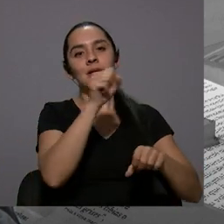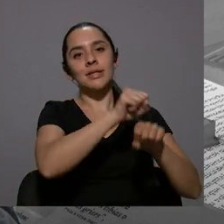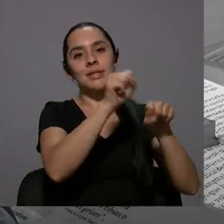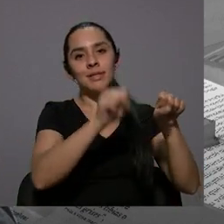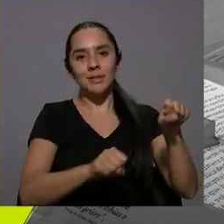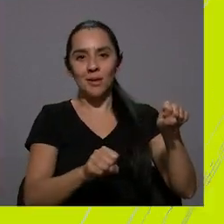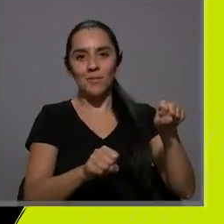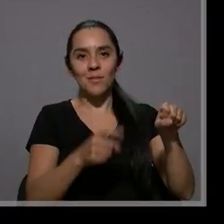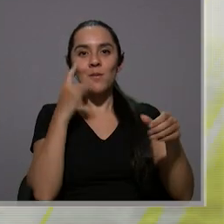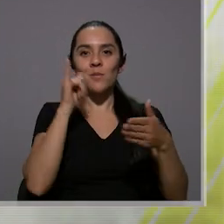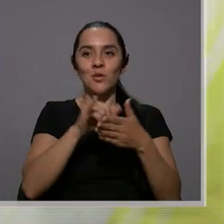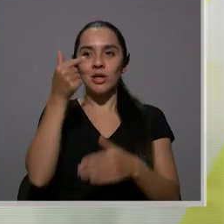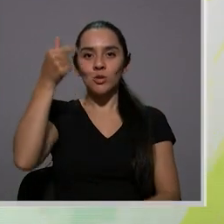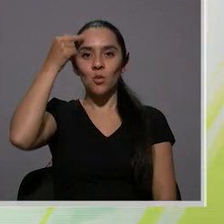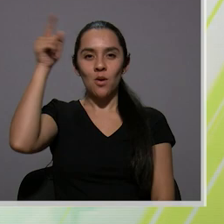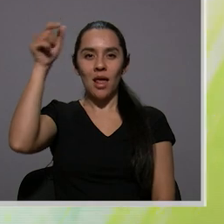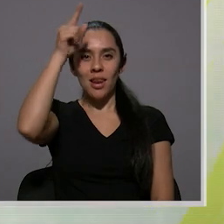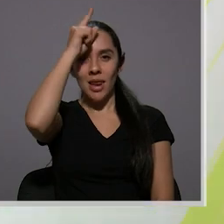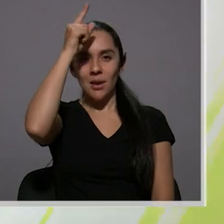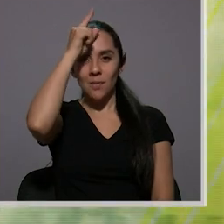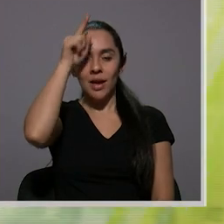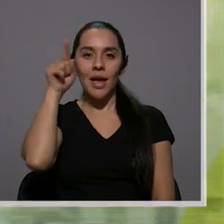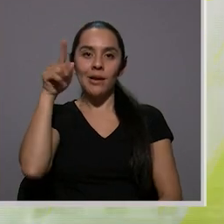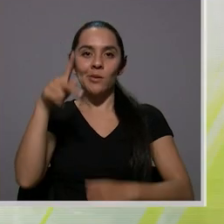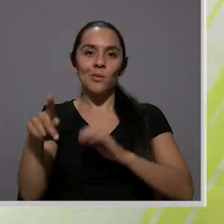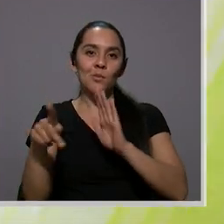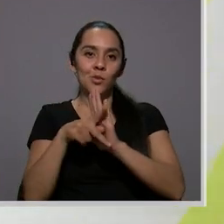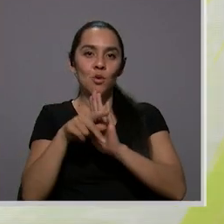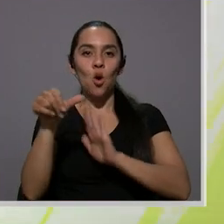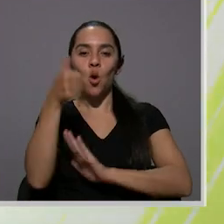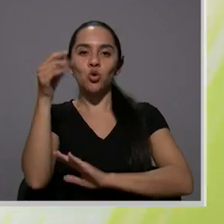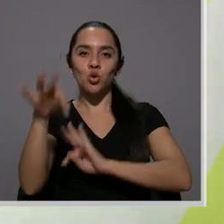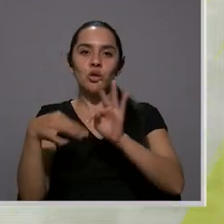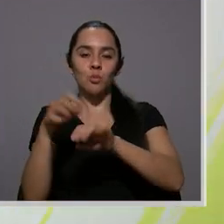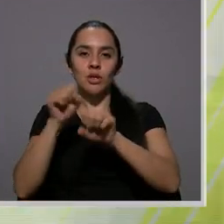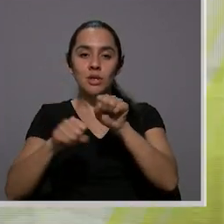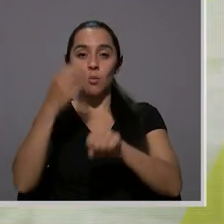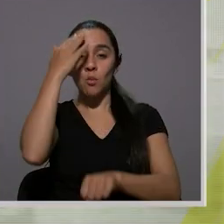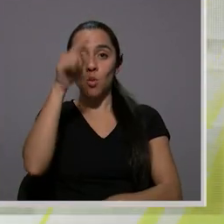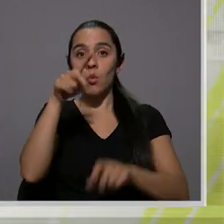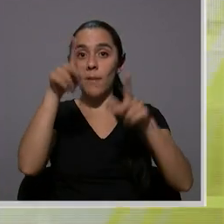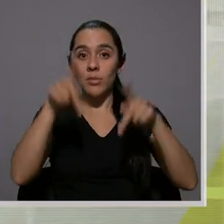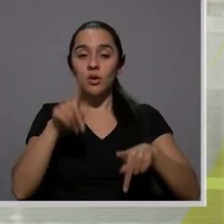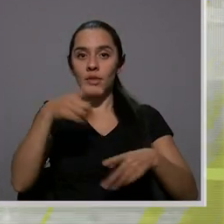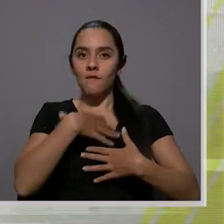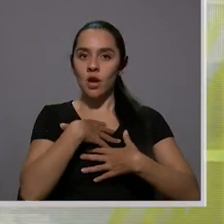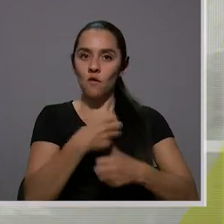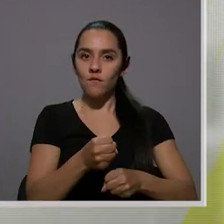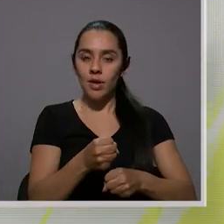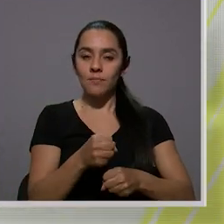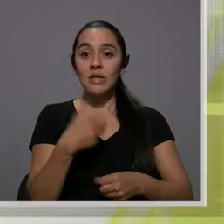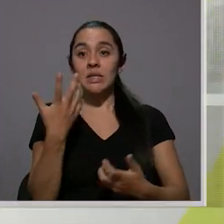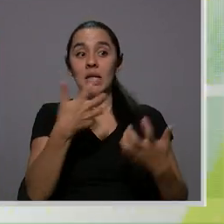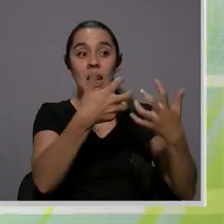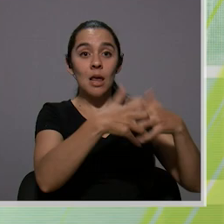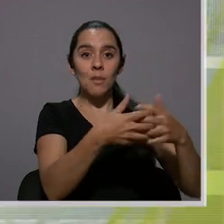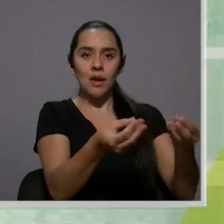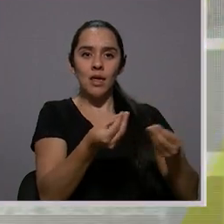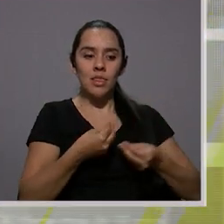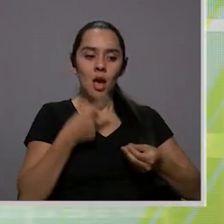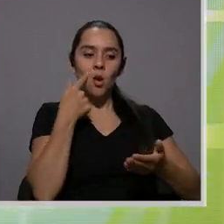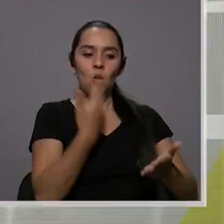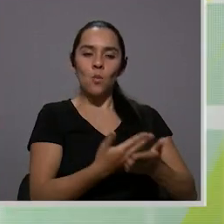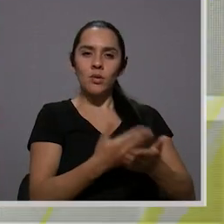sistema que es por eso que el gobierno alemán que le comentaba prohibió el otro tipo de sistemas porque una persona tiene que confiar sea que la máquina Le di un